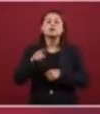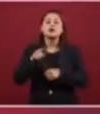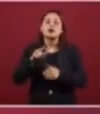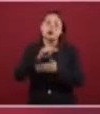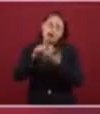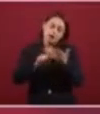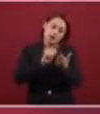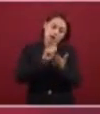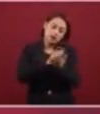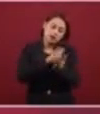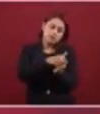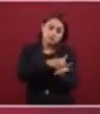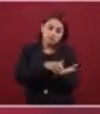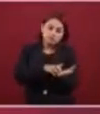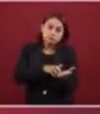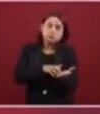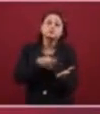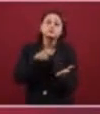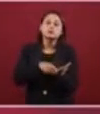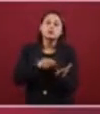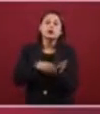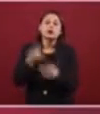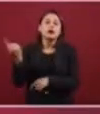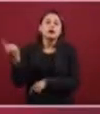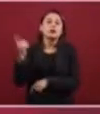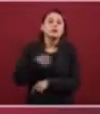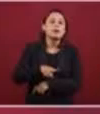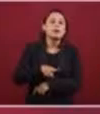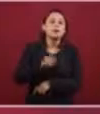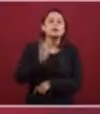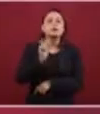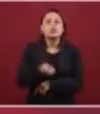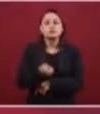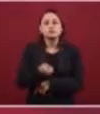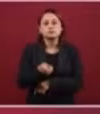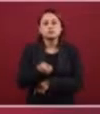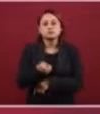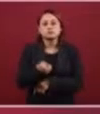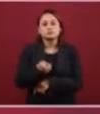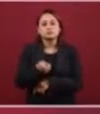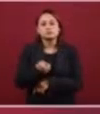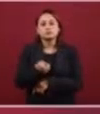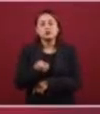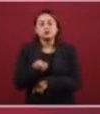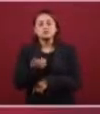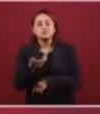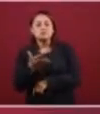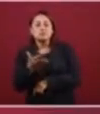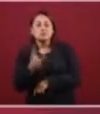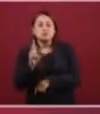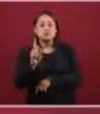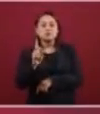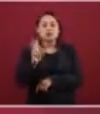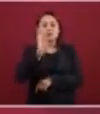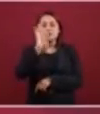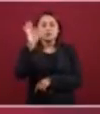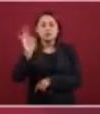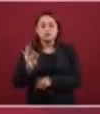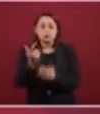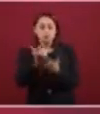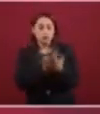reducción del aparato burocrático, que tiene que ver con aproximadamente el 30% de la